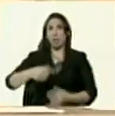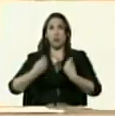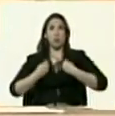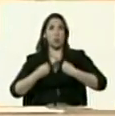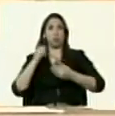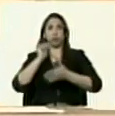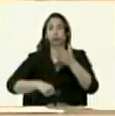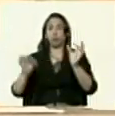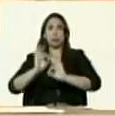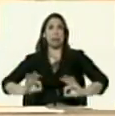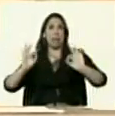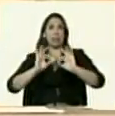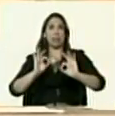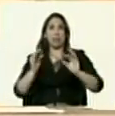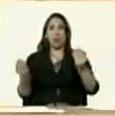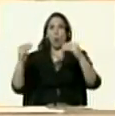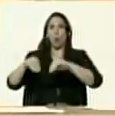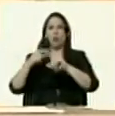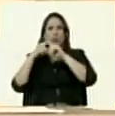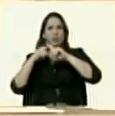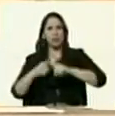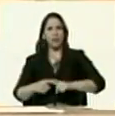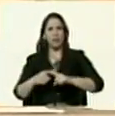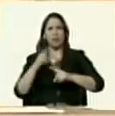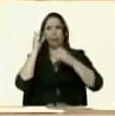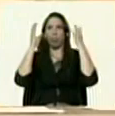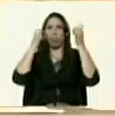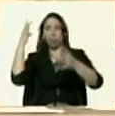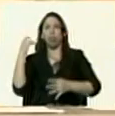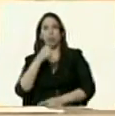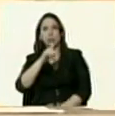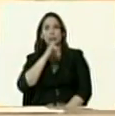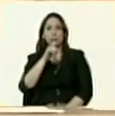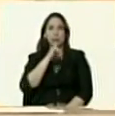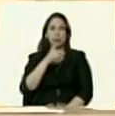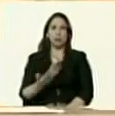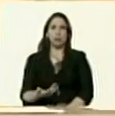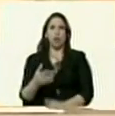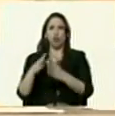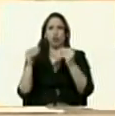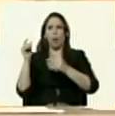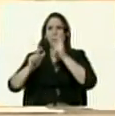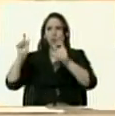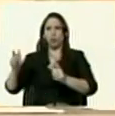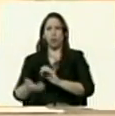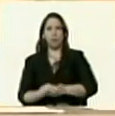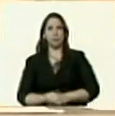De acuerdo a lo que es la cifra que sacan las agencias de noticias y toda esta gente.